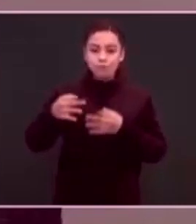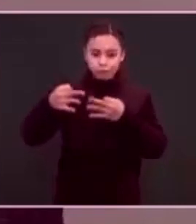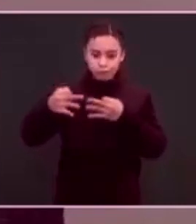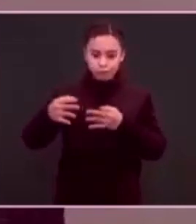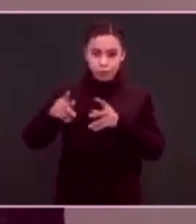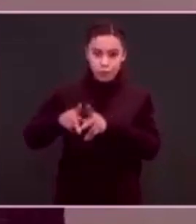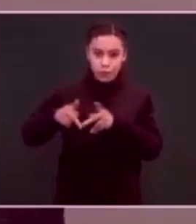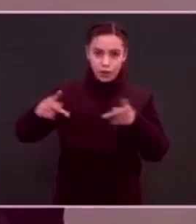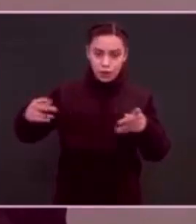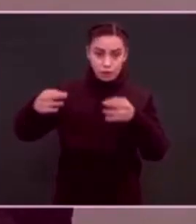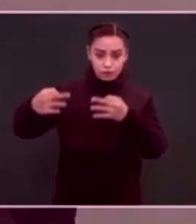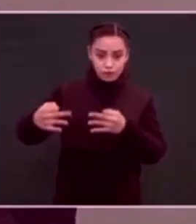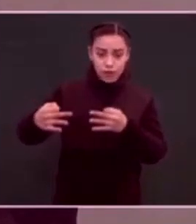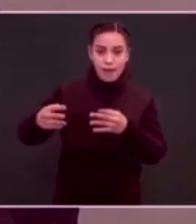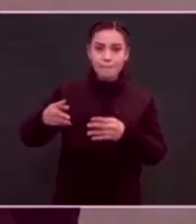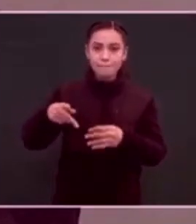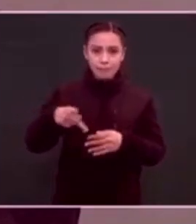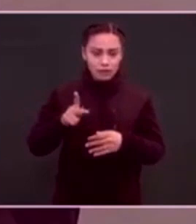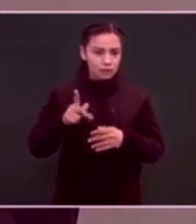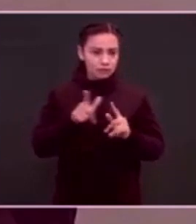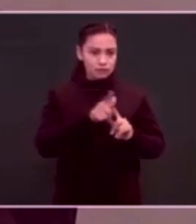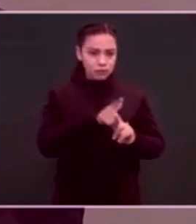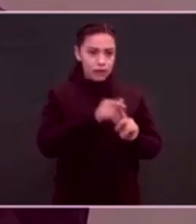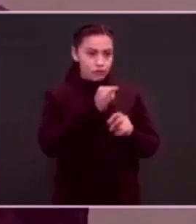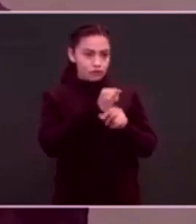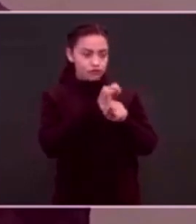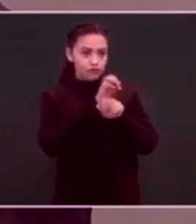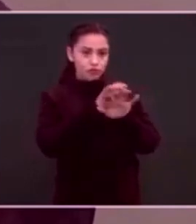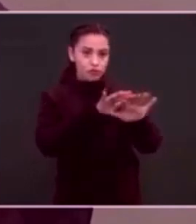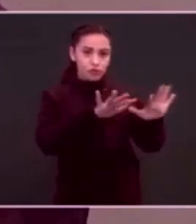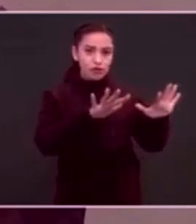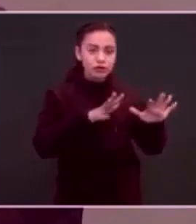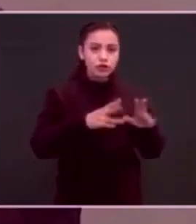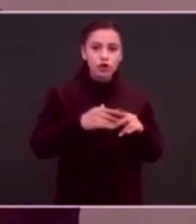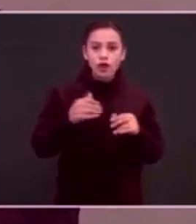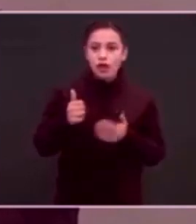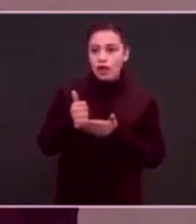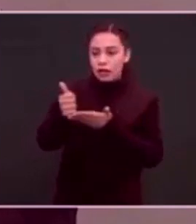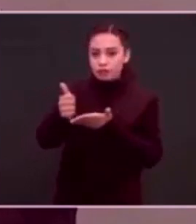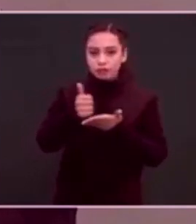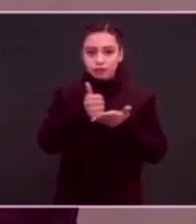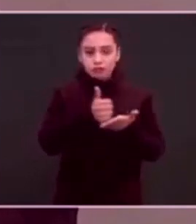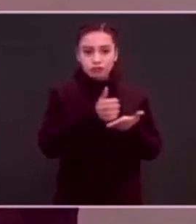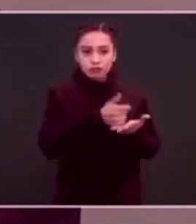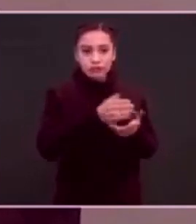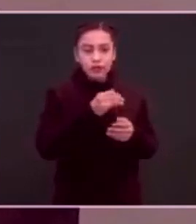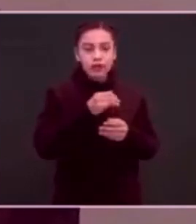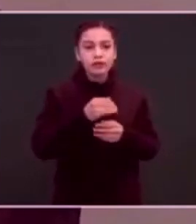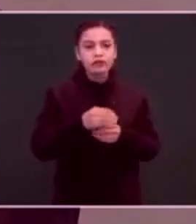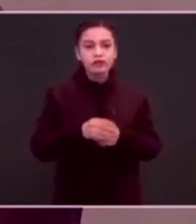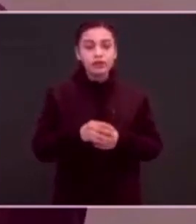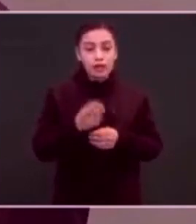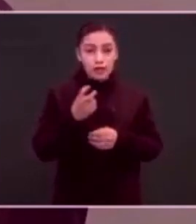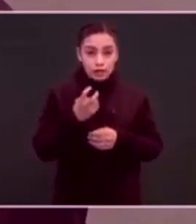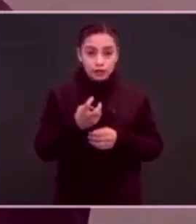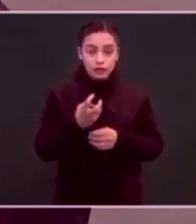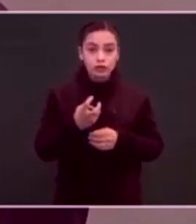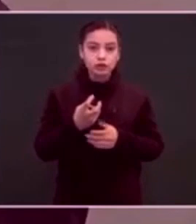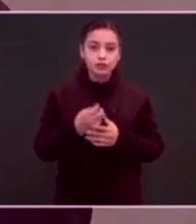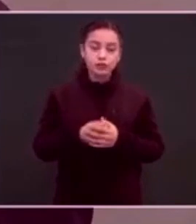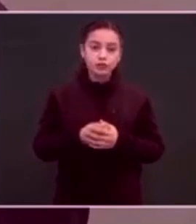actuando, informando, orientando, concientizando. Por eso te digo que